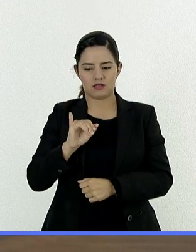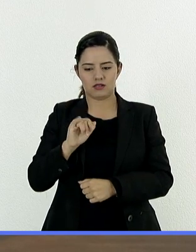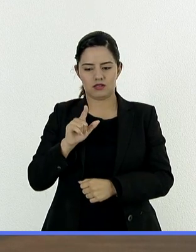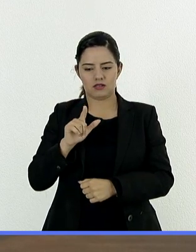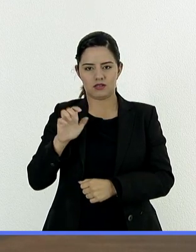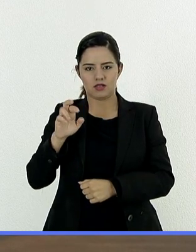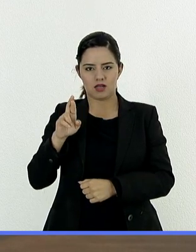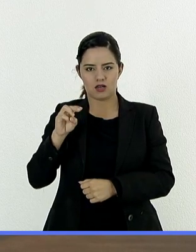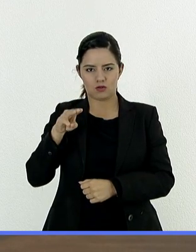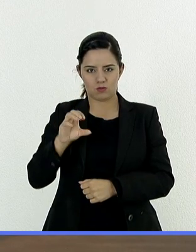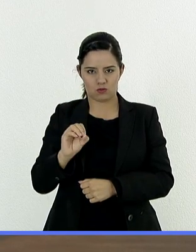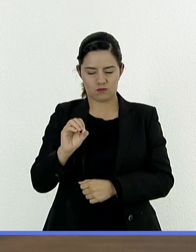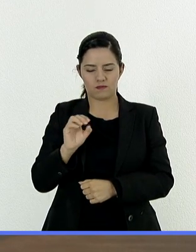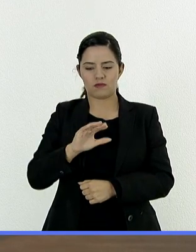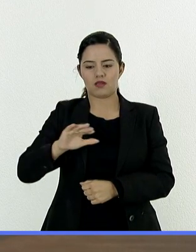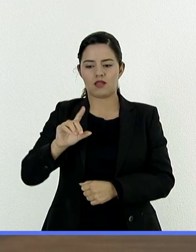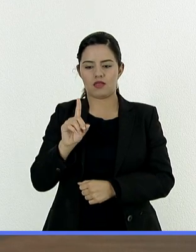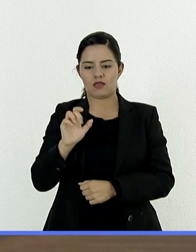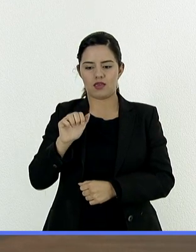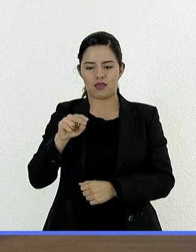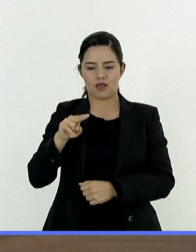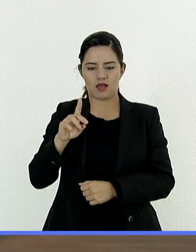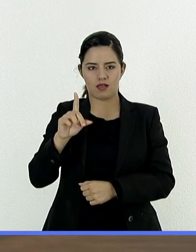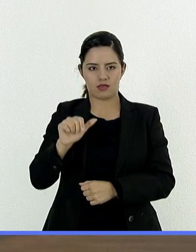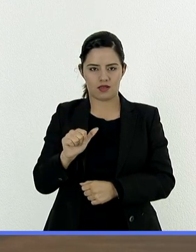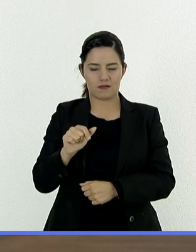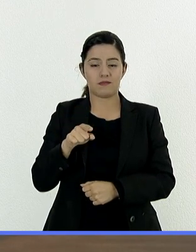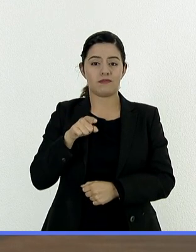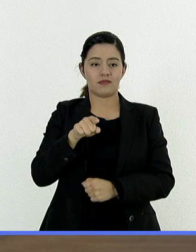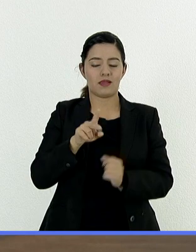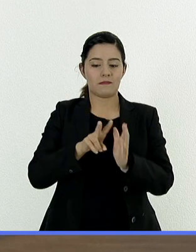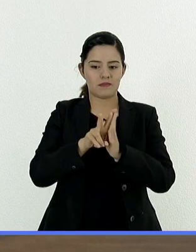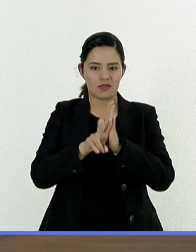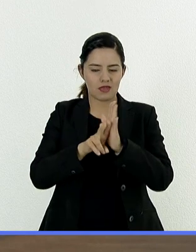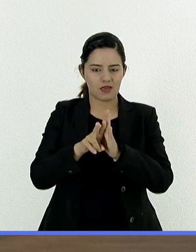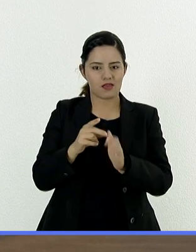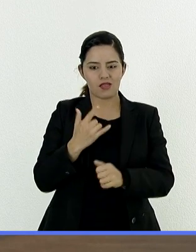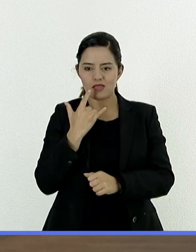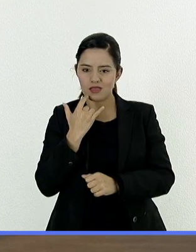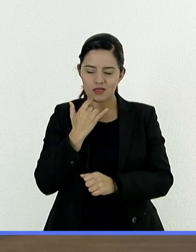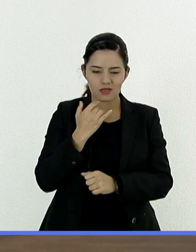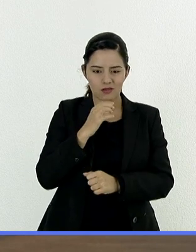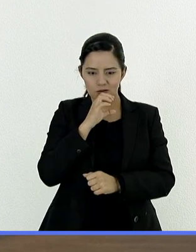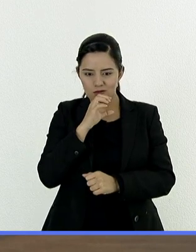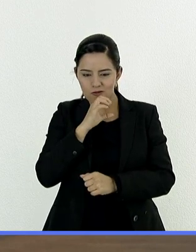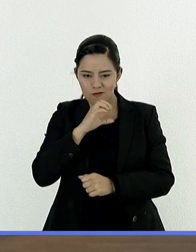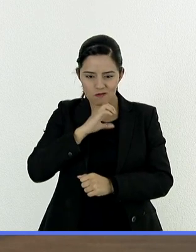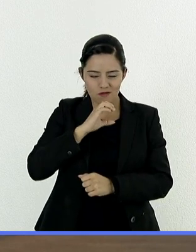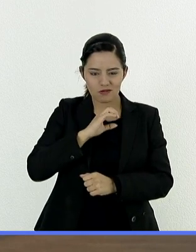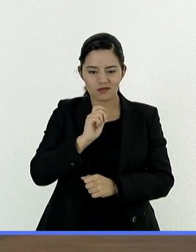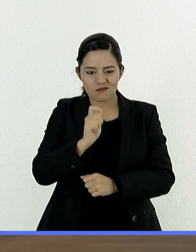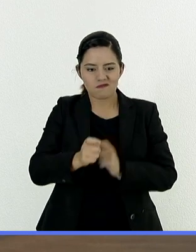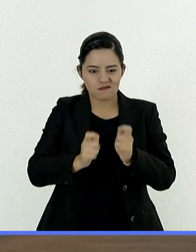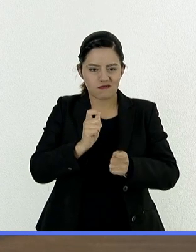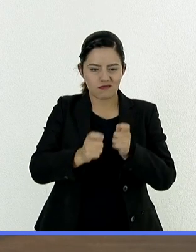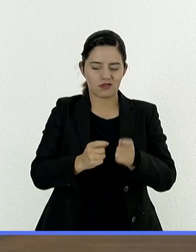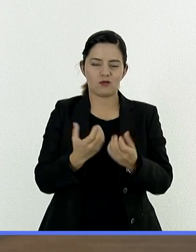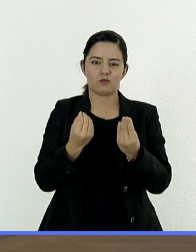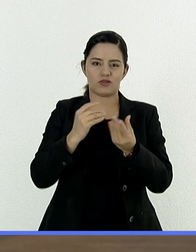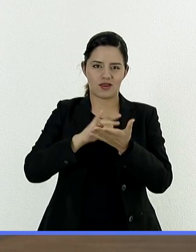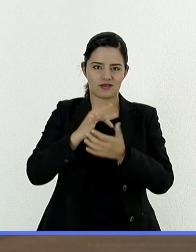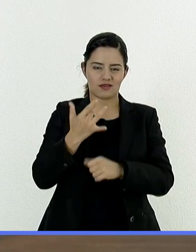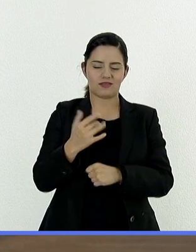arqueólogo subterráneo principalmente yo diría un curioso de la naturaleza de nuestro mundo y de lo que ocurrió hace miles de millones de años gracias